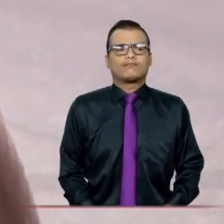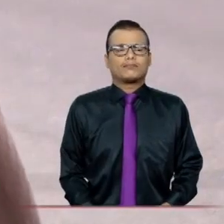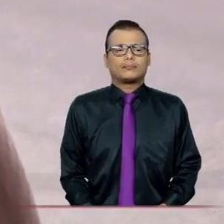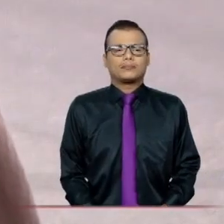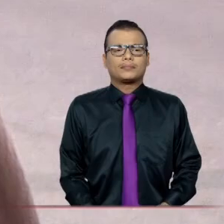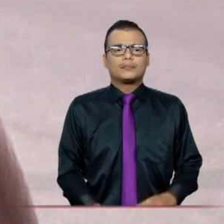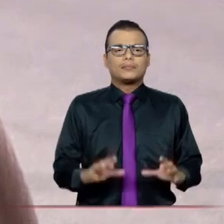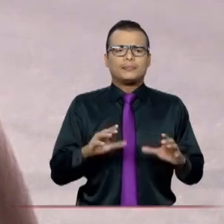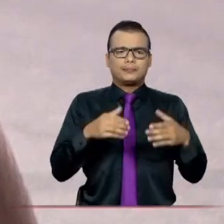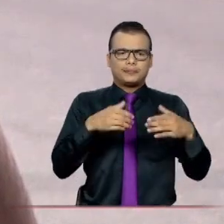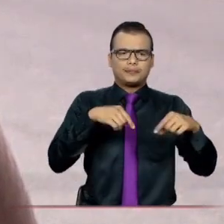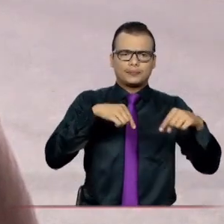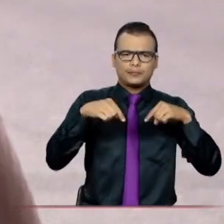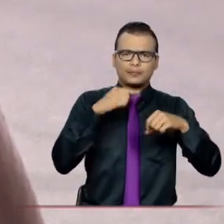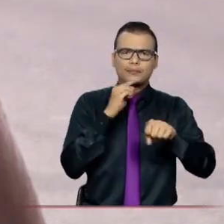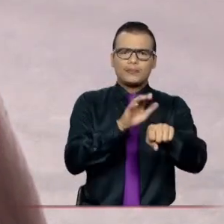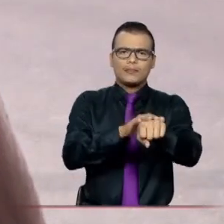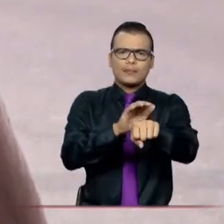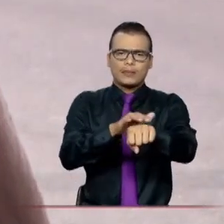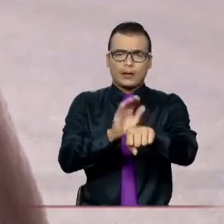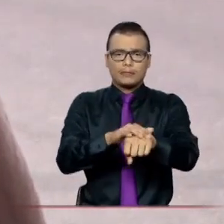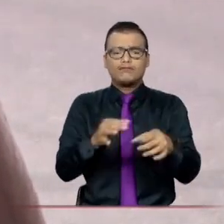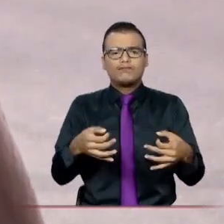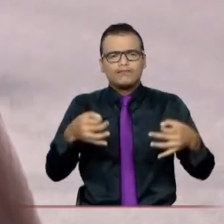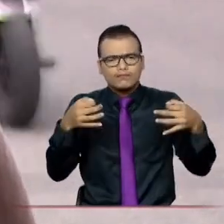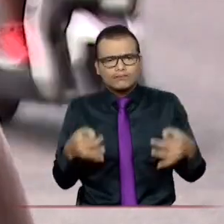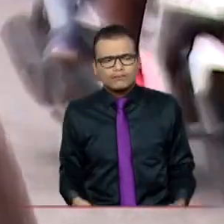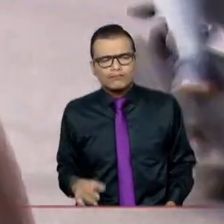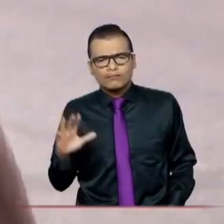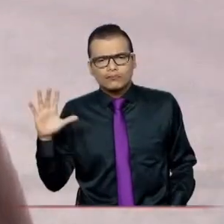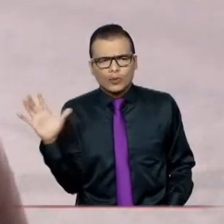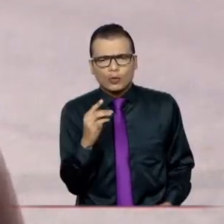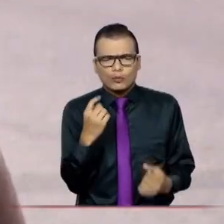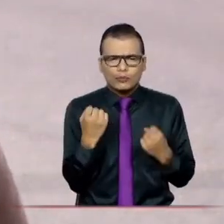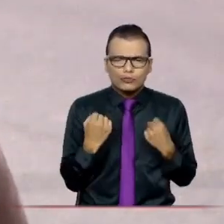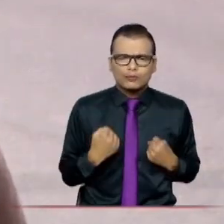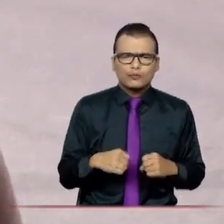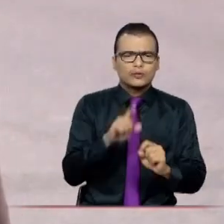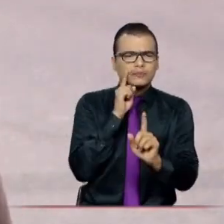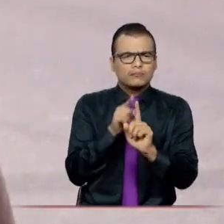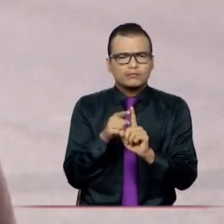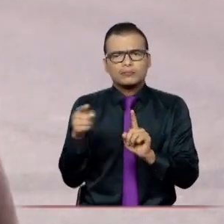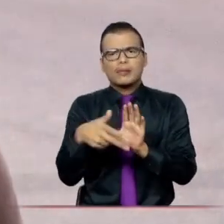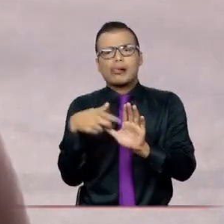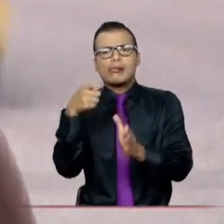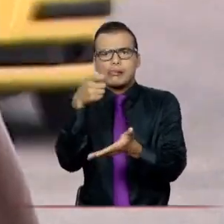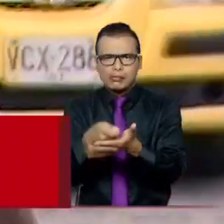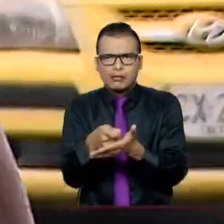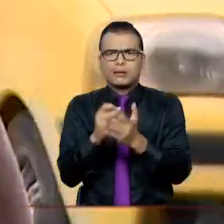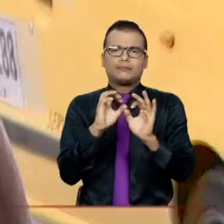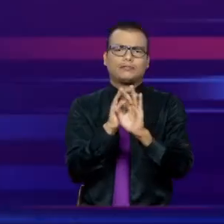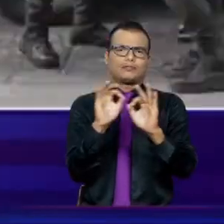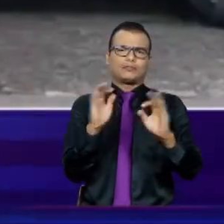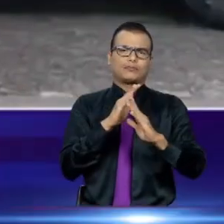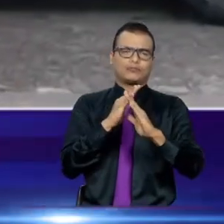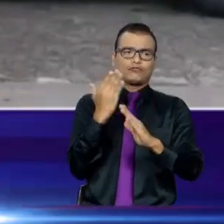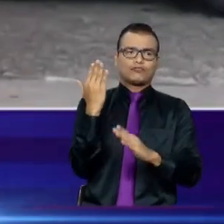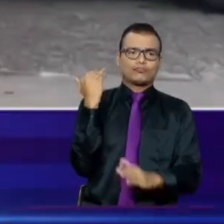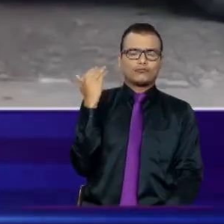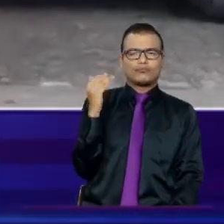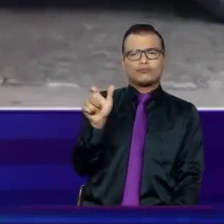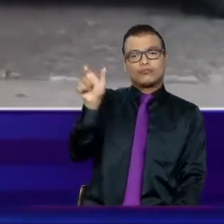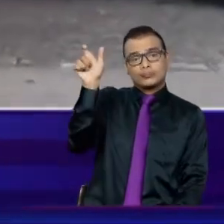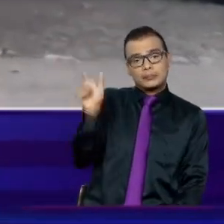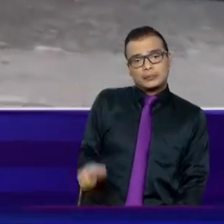Las autoridades indicaron que se siguen adelantando tareas conjuntas para combatir la extorsión. Recordemos que hace unos días fue capturado